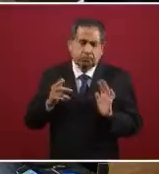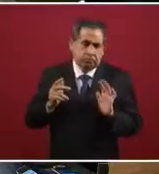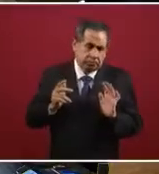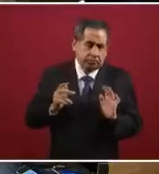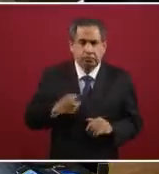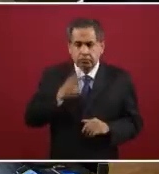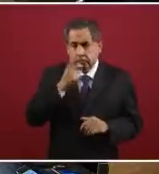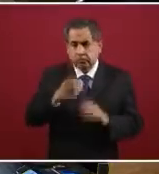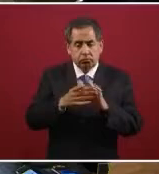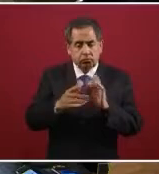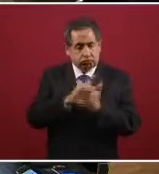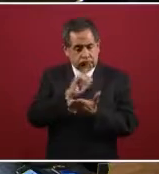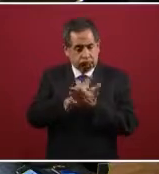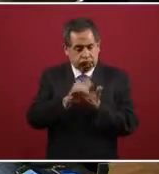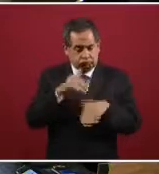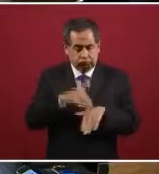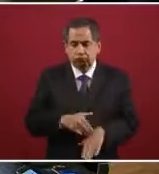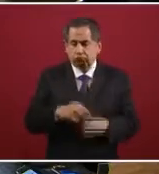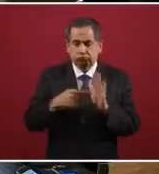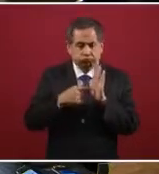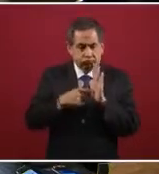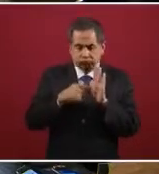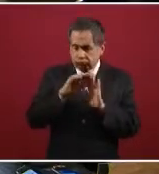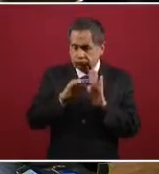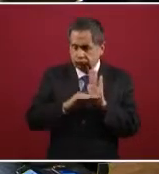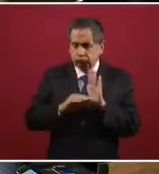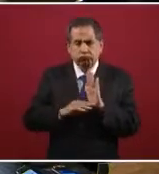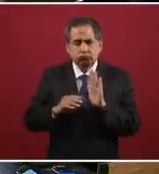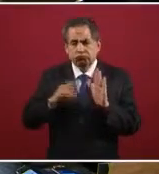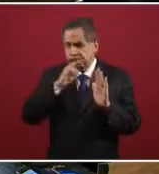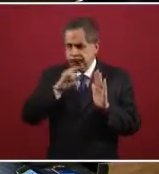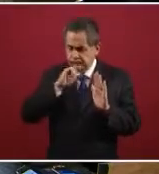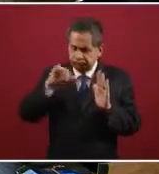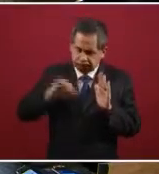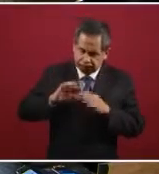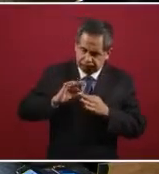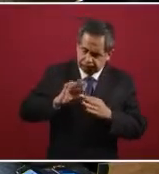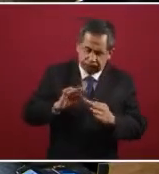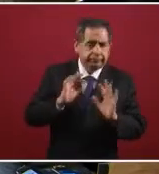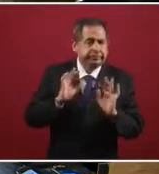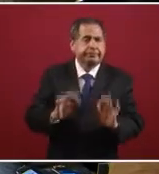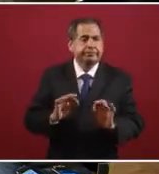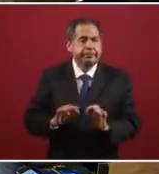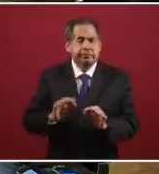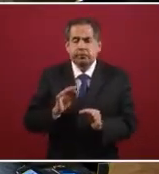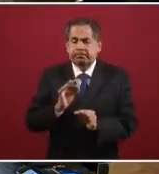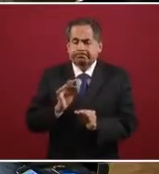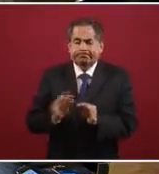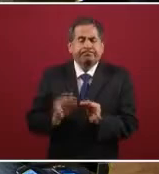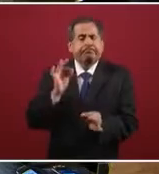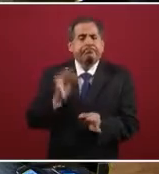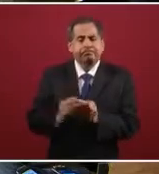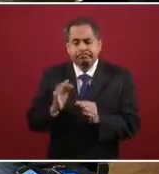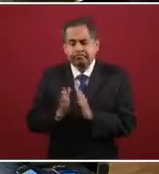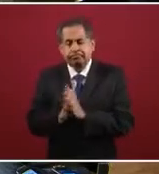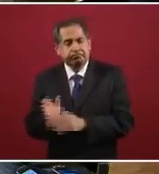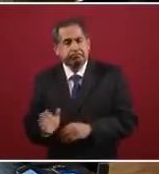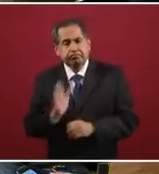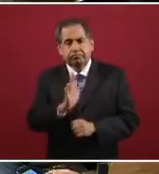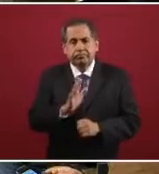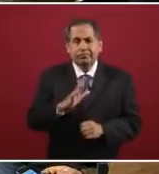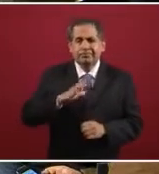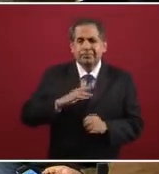es que se ha actuado conforme a la ley, con toda prontitud y con exactitud, porque hay